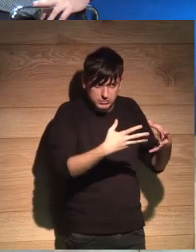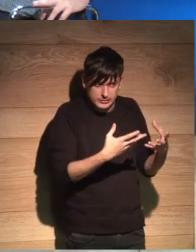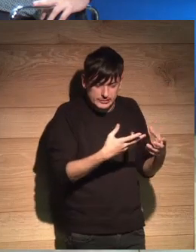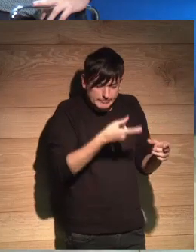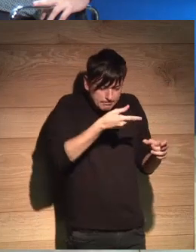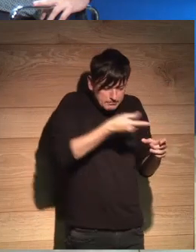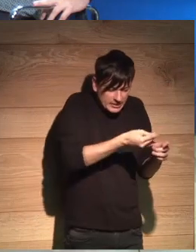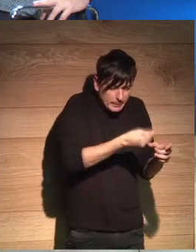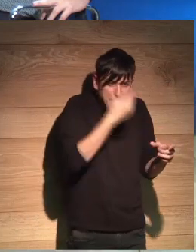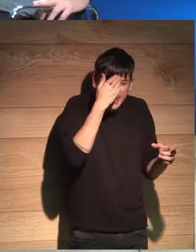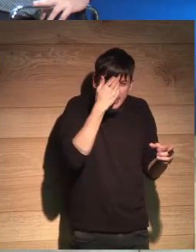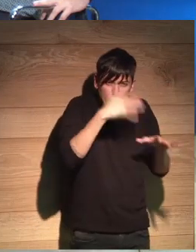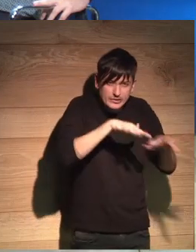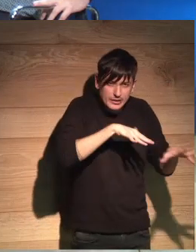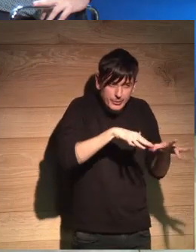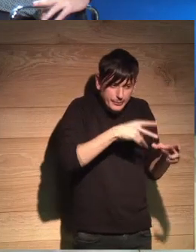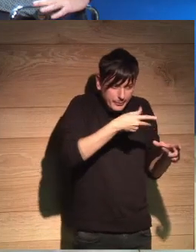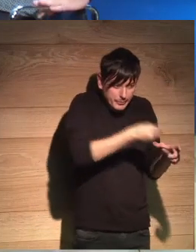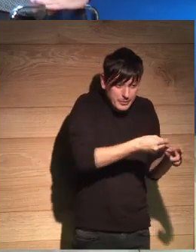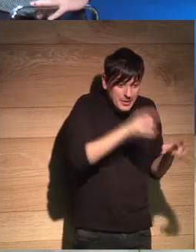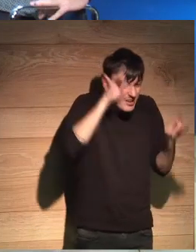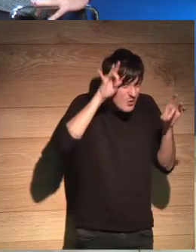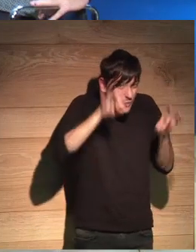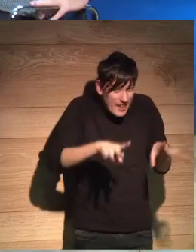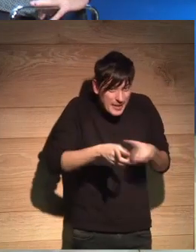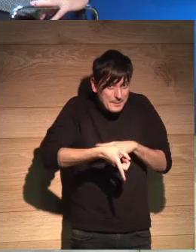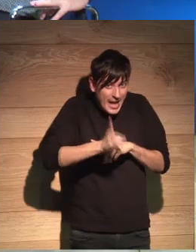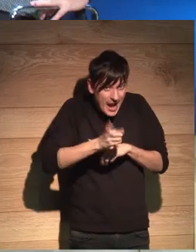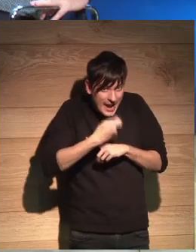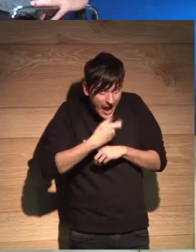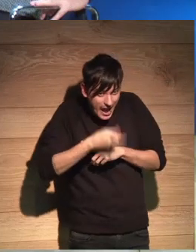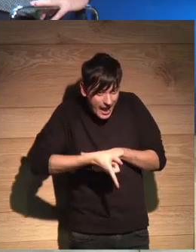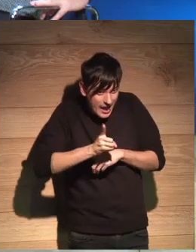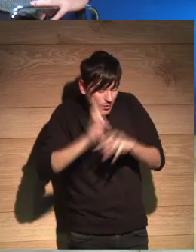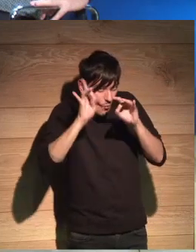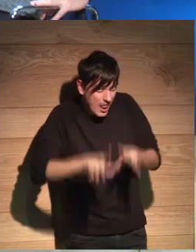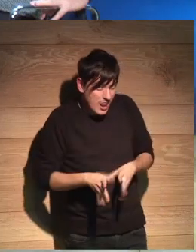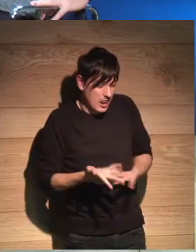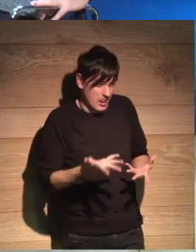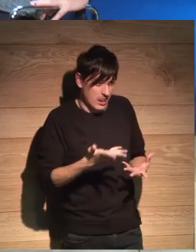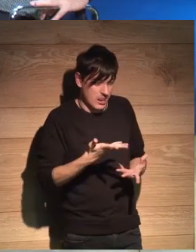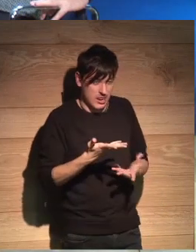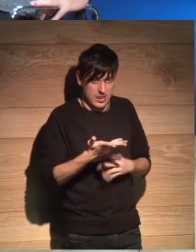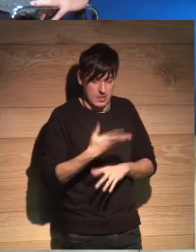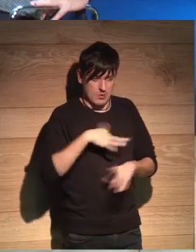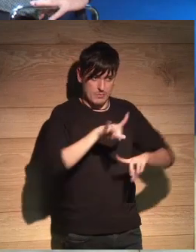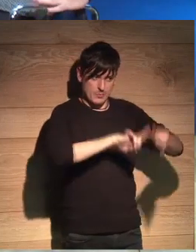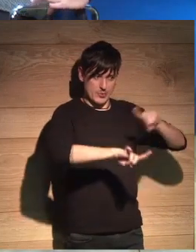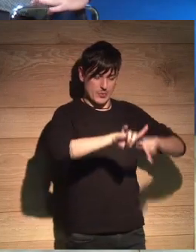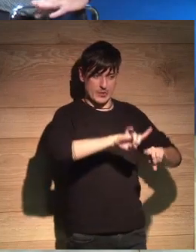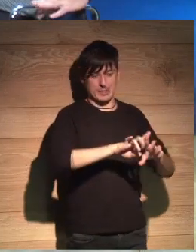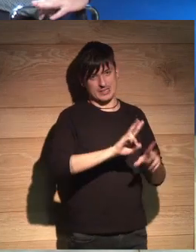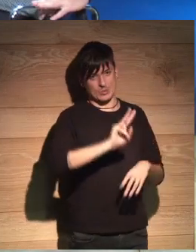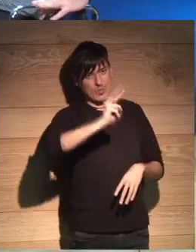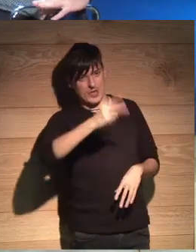funcionaba. Ya, pero el principio activo que le echábamos era el mismo de la Viagra. Y claro, podíamos tener un problema secundario con el tema